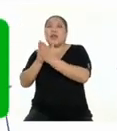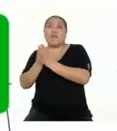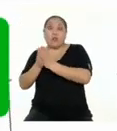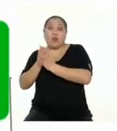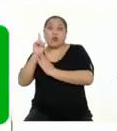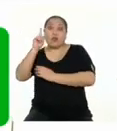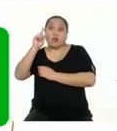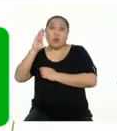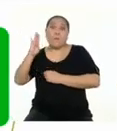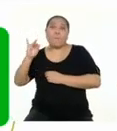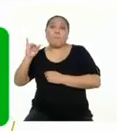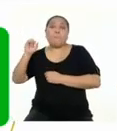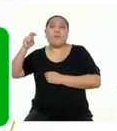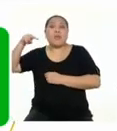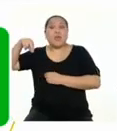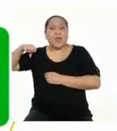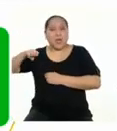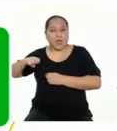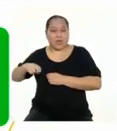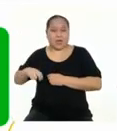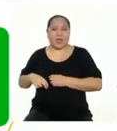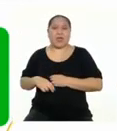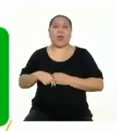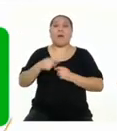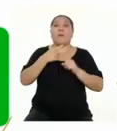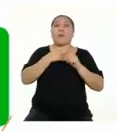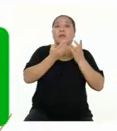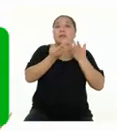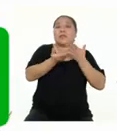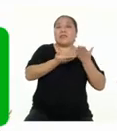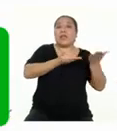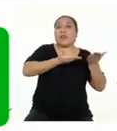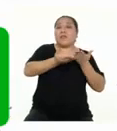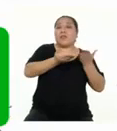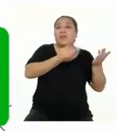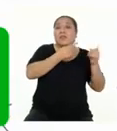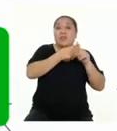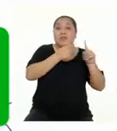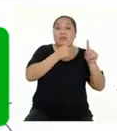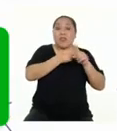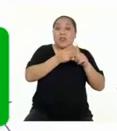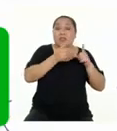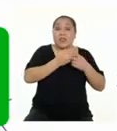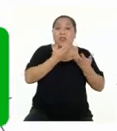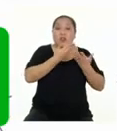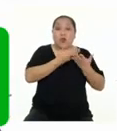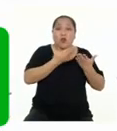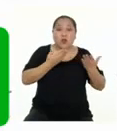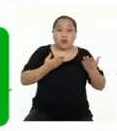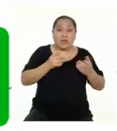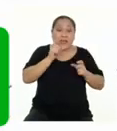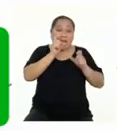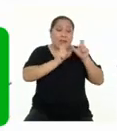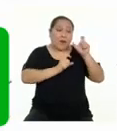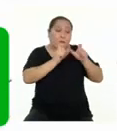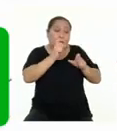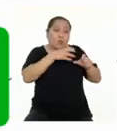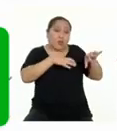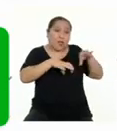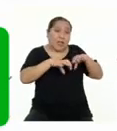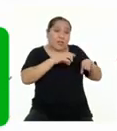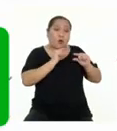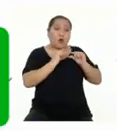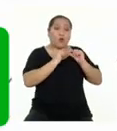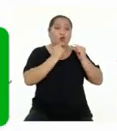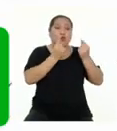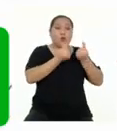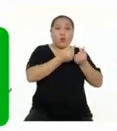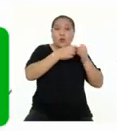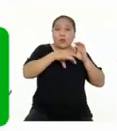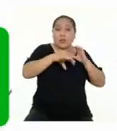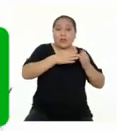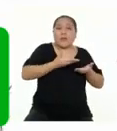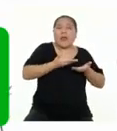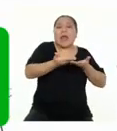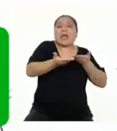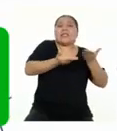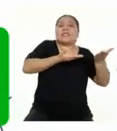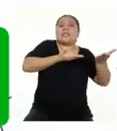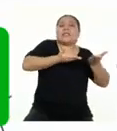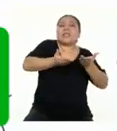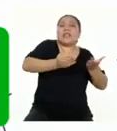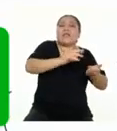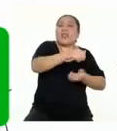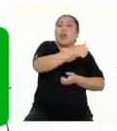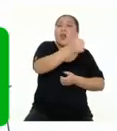bien. Por otro lado, los servicios son las distintas actividades que realizan las personas o grupos para atender a